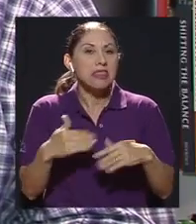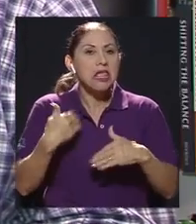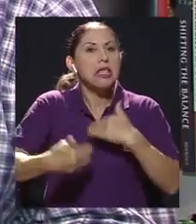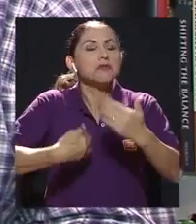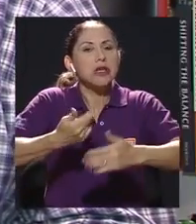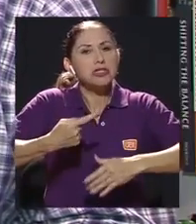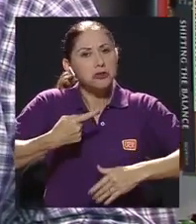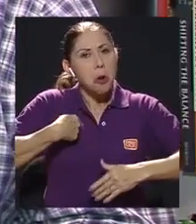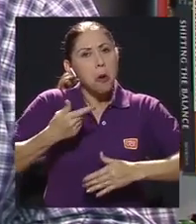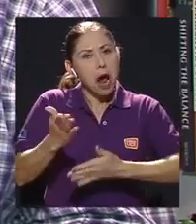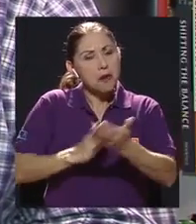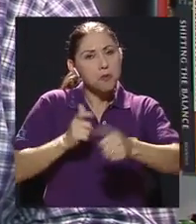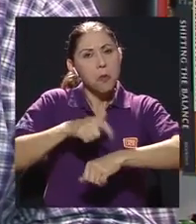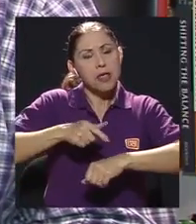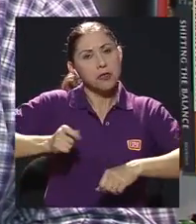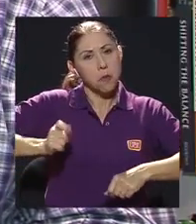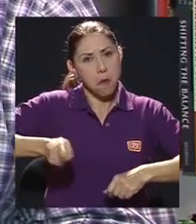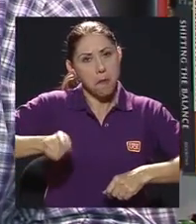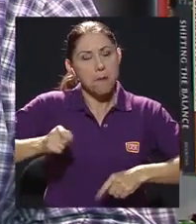pero